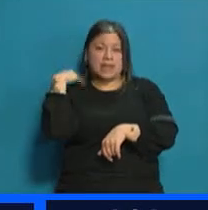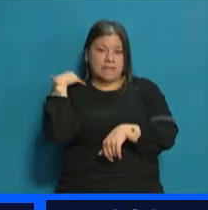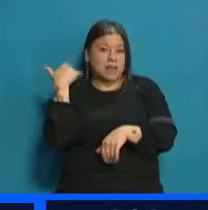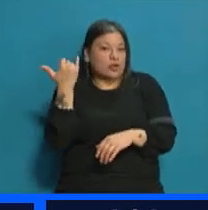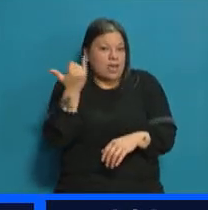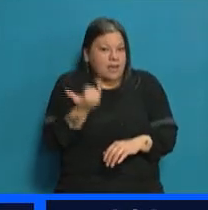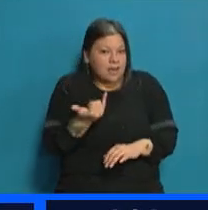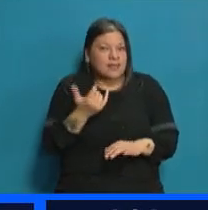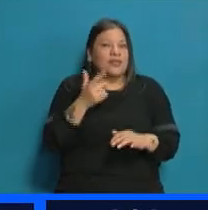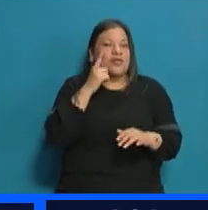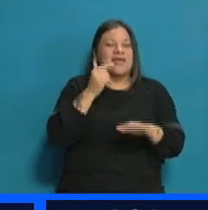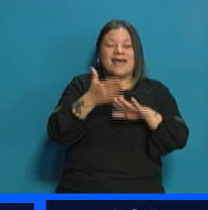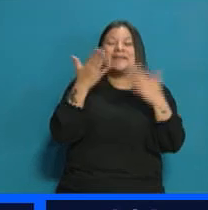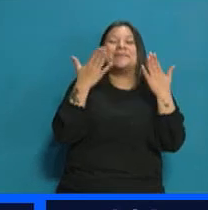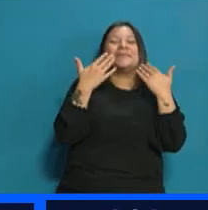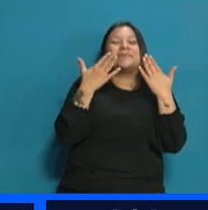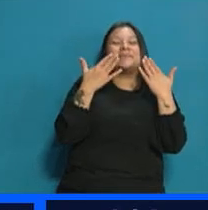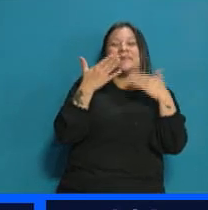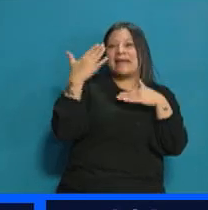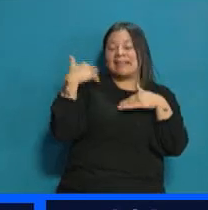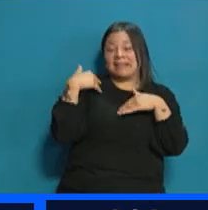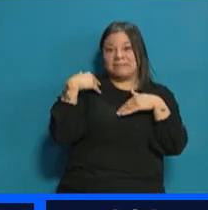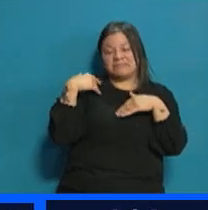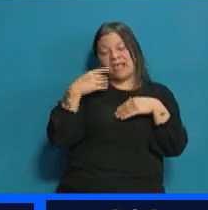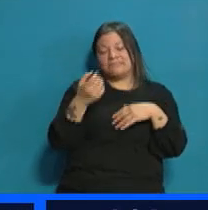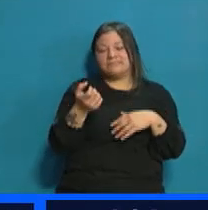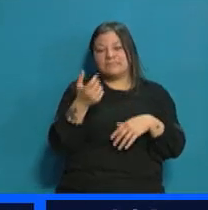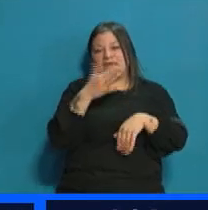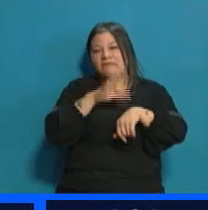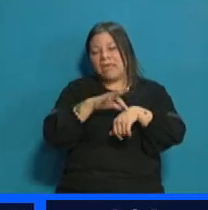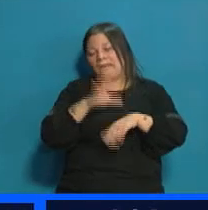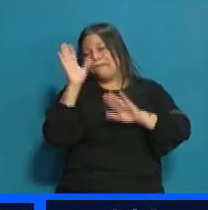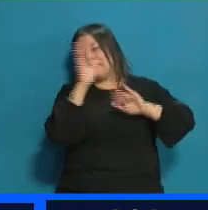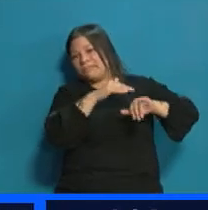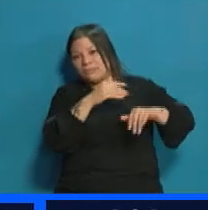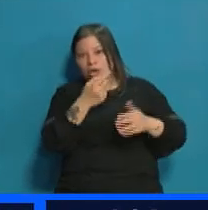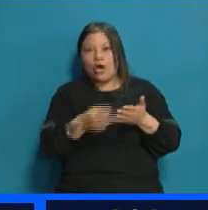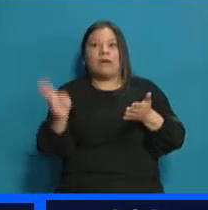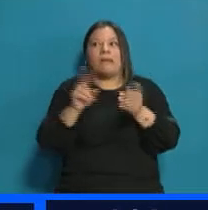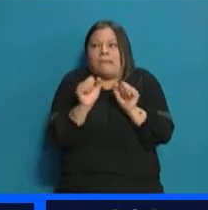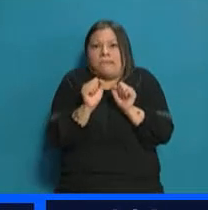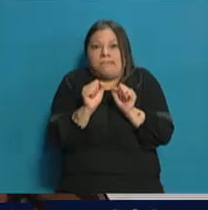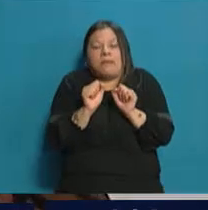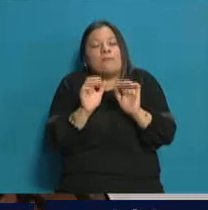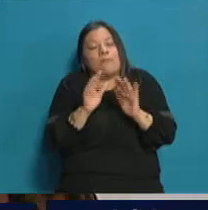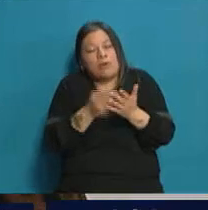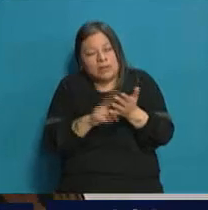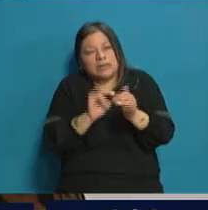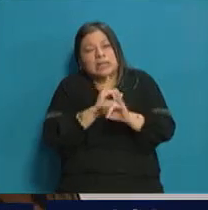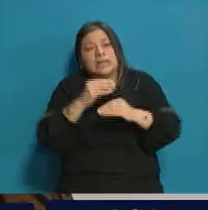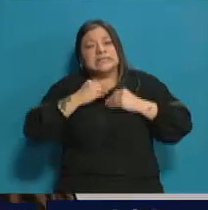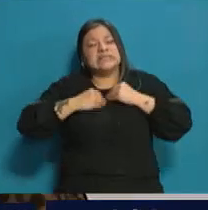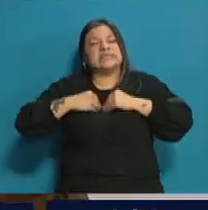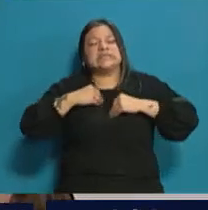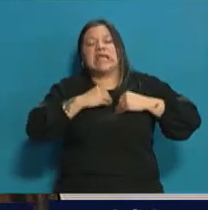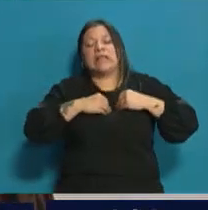días primaverales que teníamos anteriormente nos hacen olvidar las infecciones respiratorias, pero vuelvo a repetir, no subestimemos los síntomas,